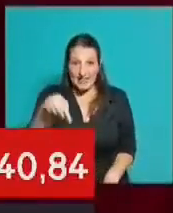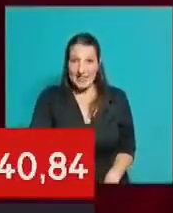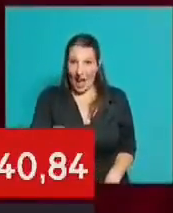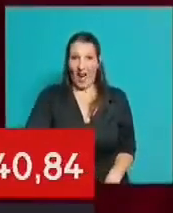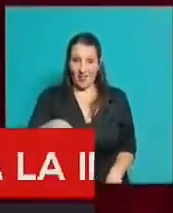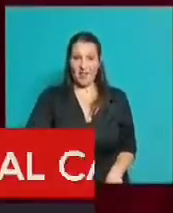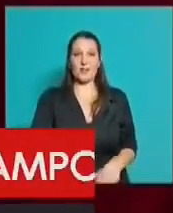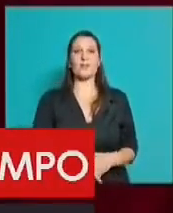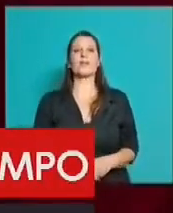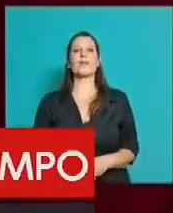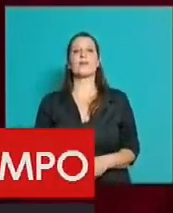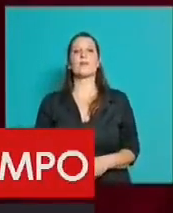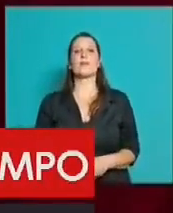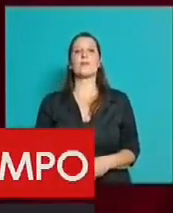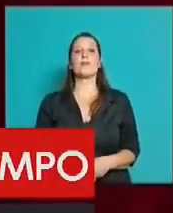esta